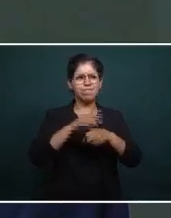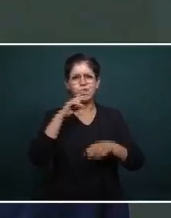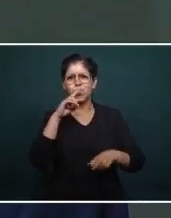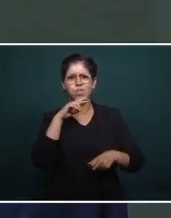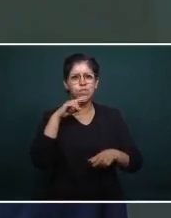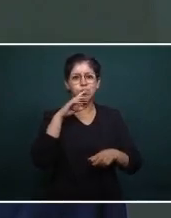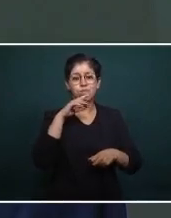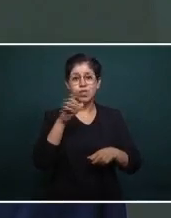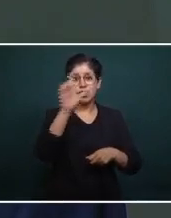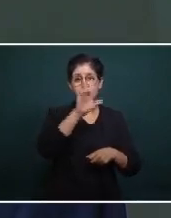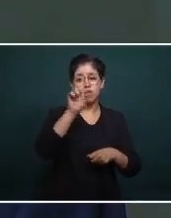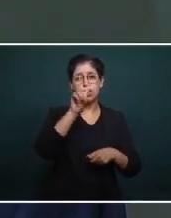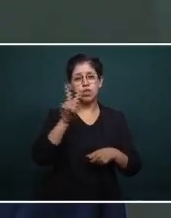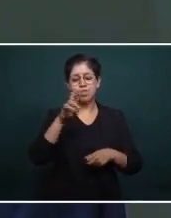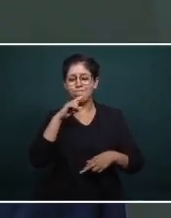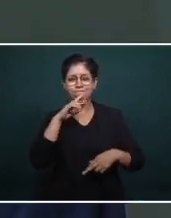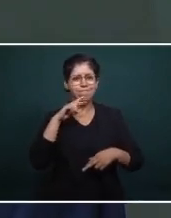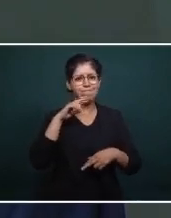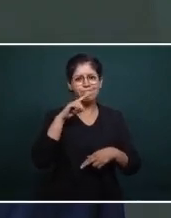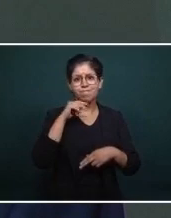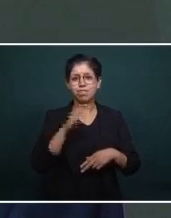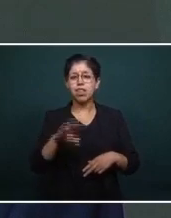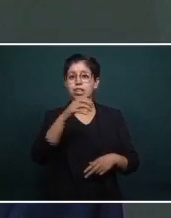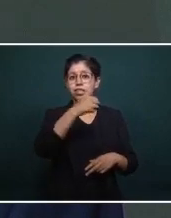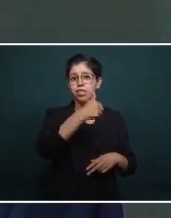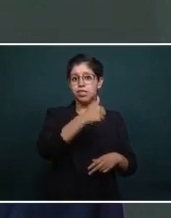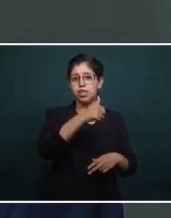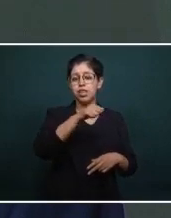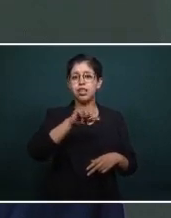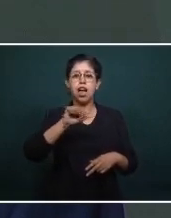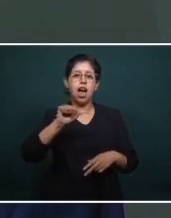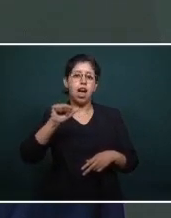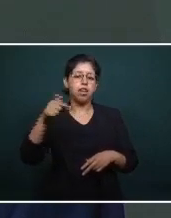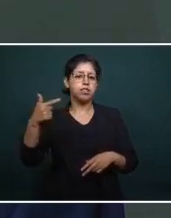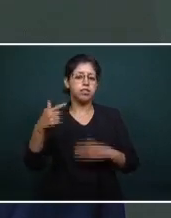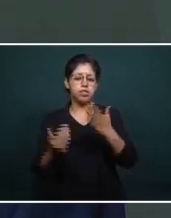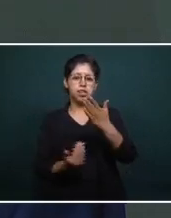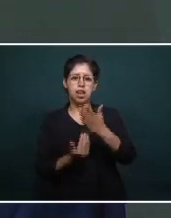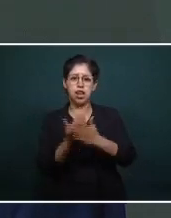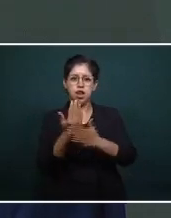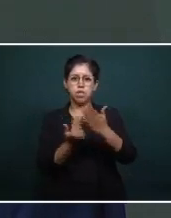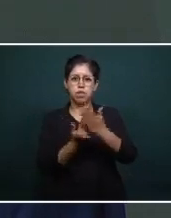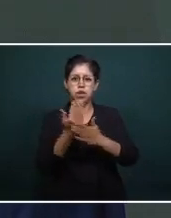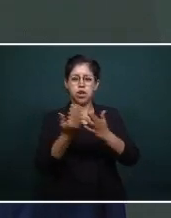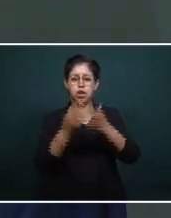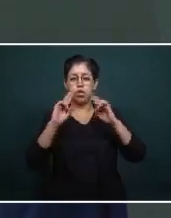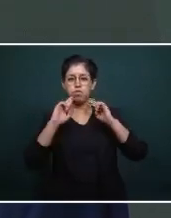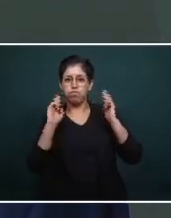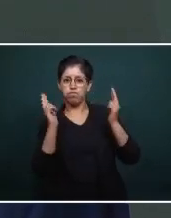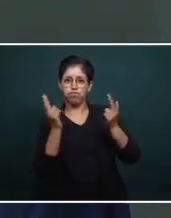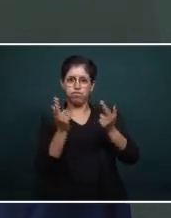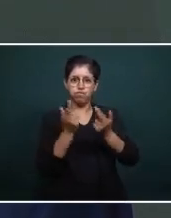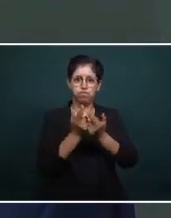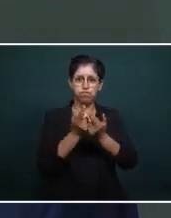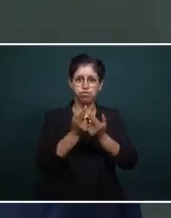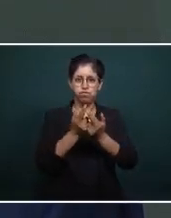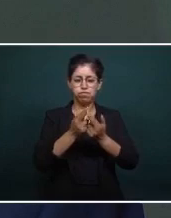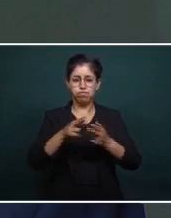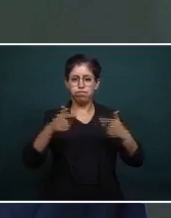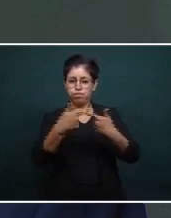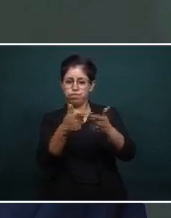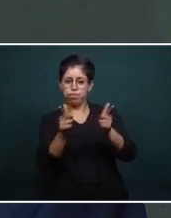a viernes, de 6 a 7 de la mañana, que se reúne el Gabinete de